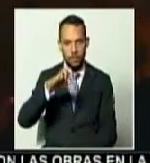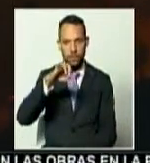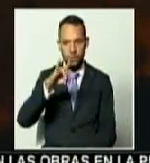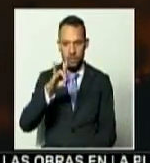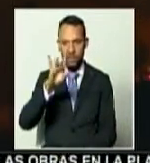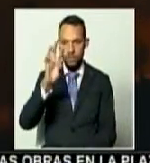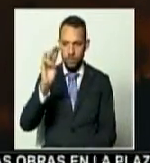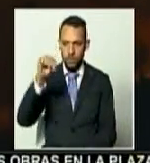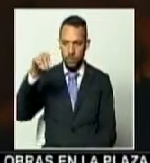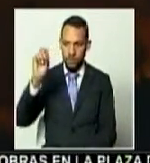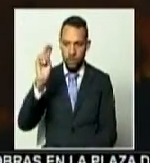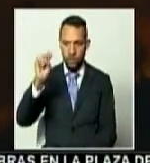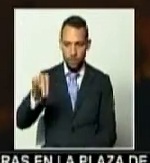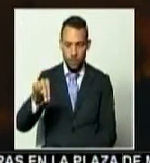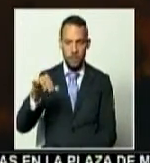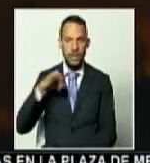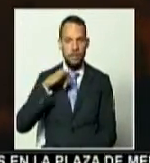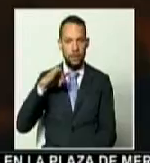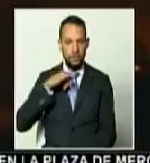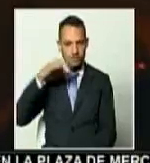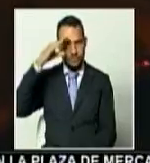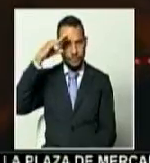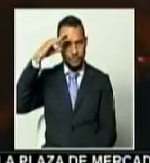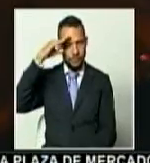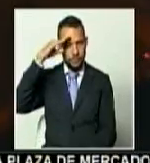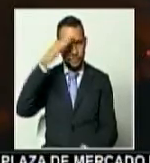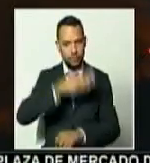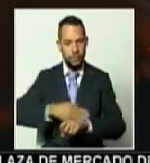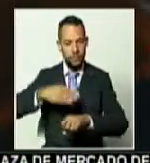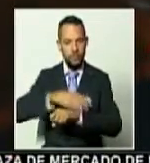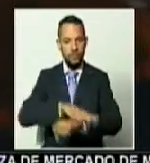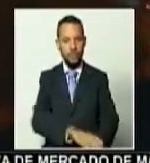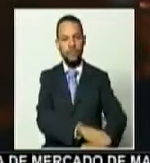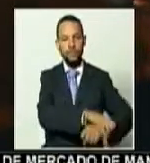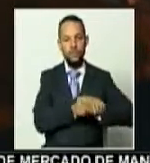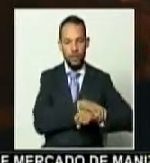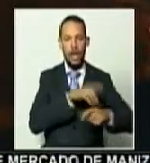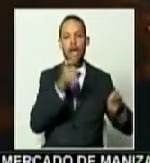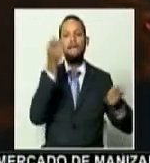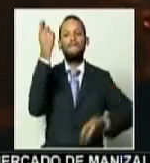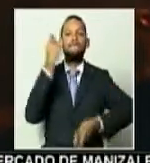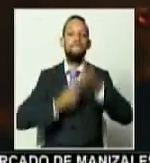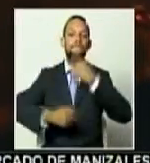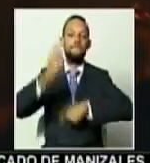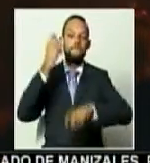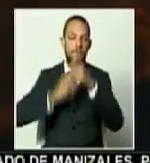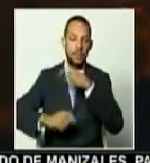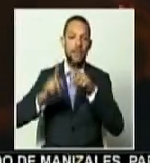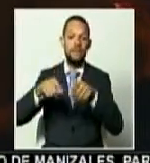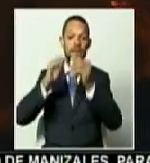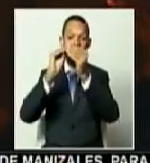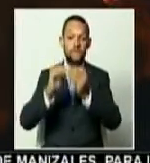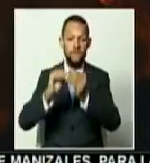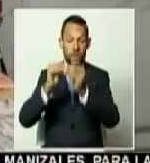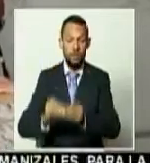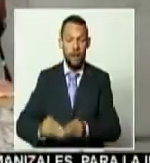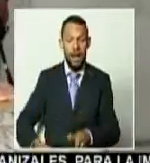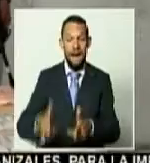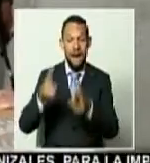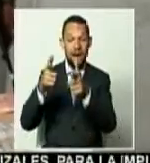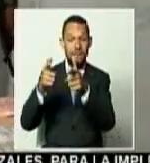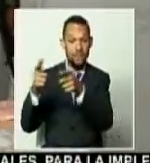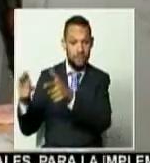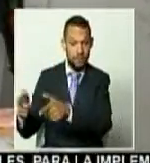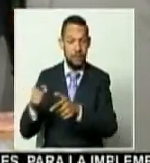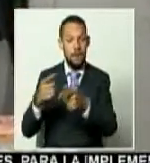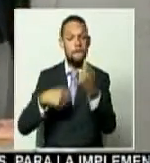entre policía, CTI y ejército, se logró la captura de un hombre sindicado de tráfico y fabricación de armas y municiones. El